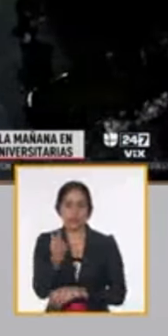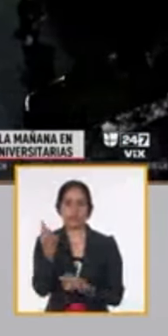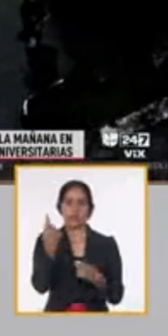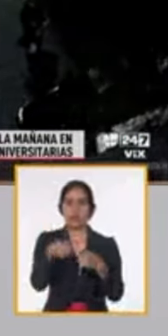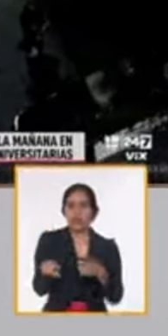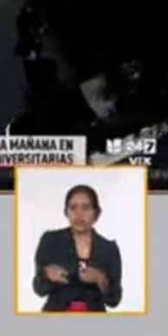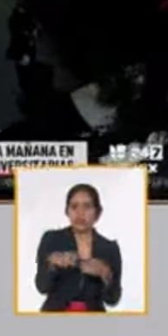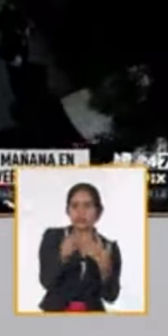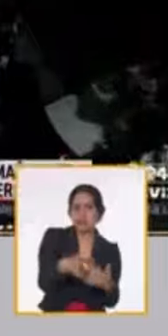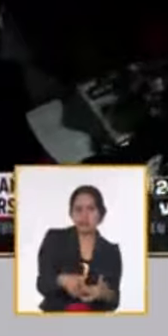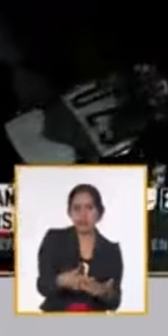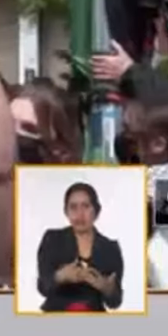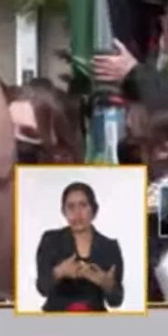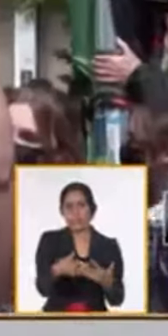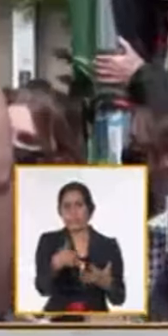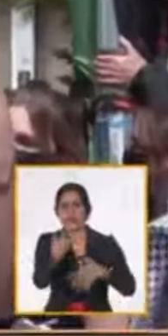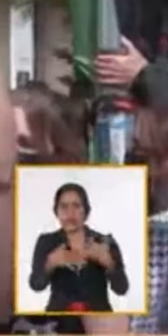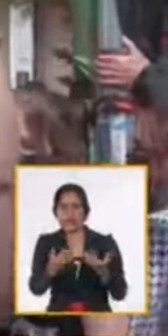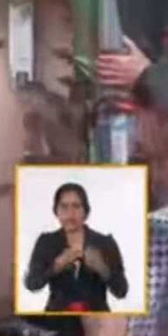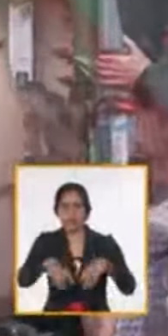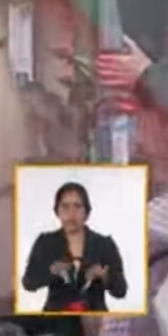guerra.